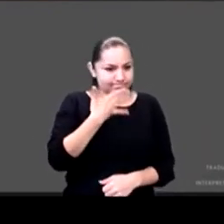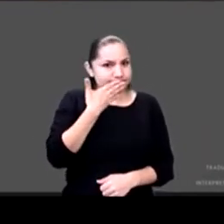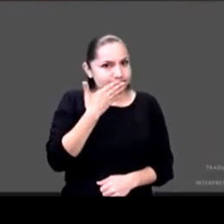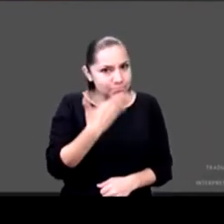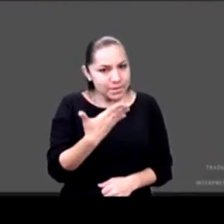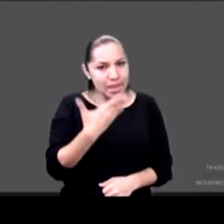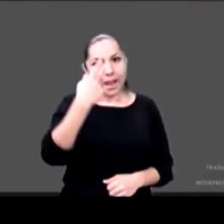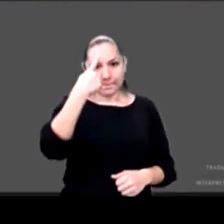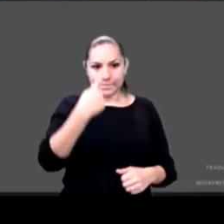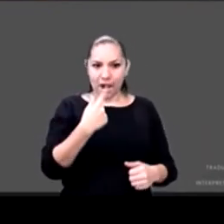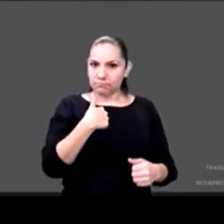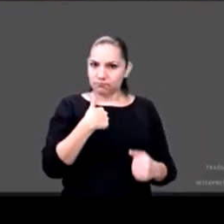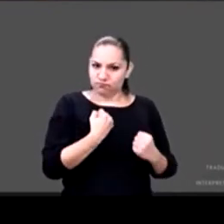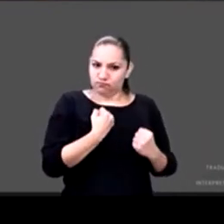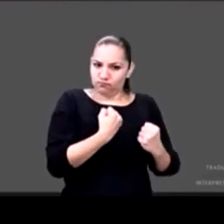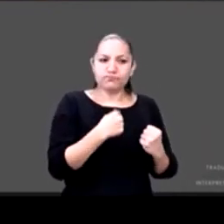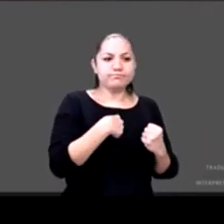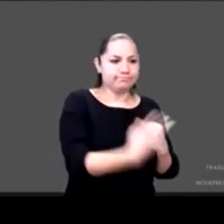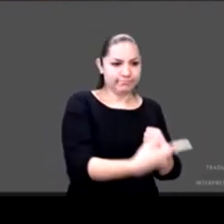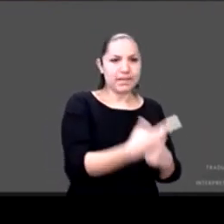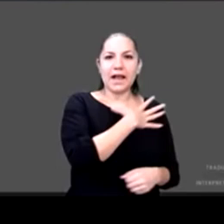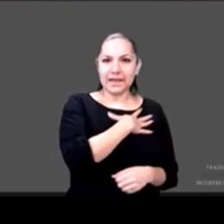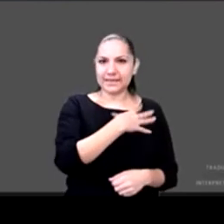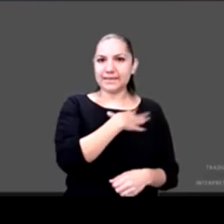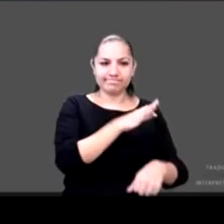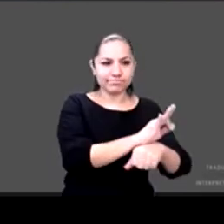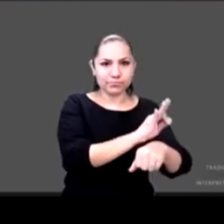todos esta que ya he mencionado,